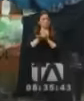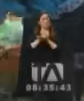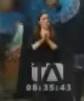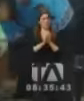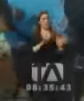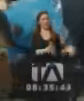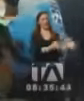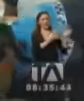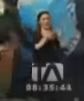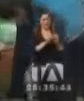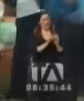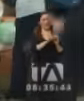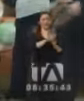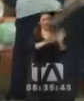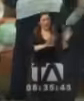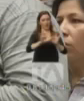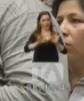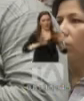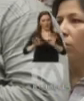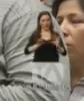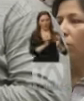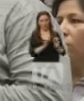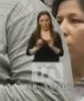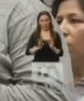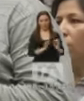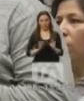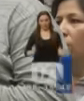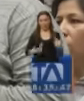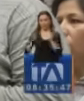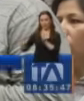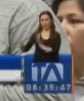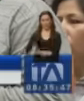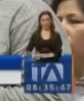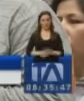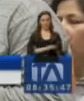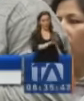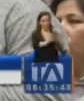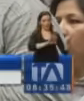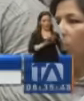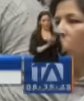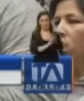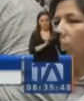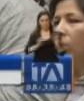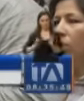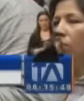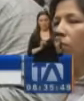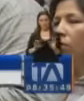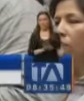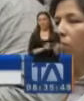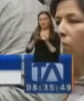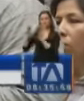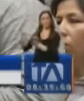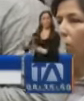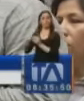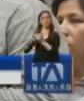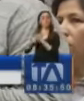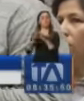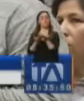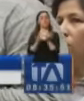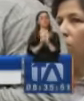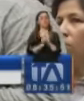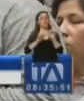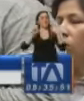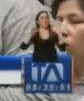hacia las zonas afectadas. Que día a día llegábamos aquí a las 7, 8 de la mañana y dábamos